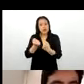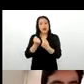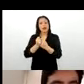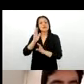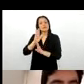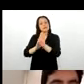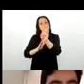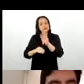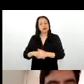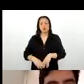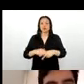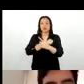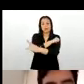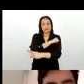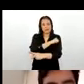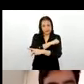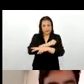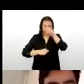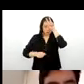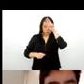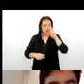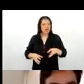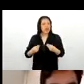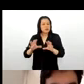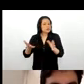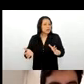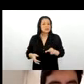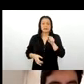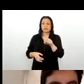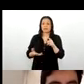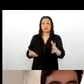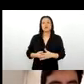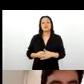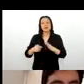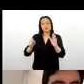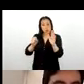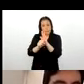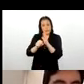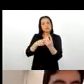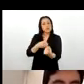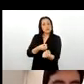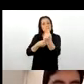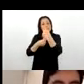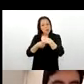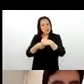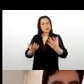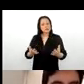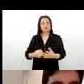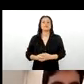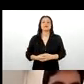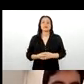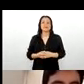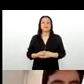nuestro país. Y esto se hace de manera integral, participativa, a través